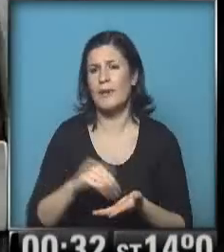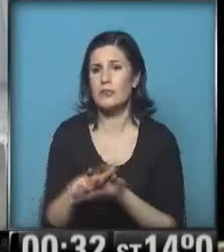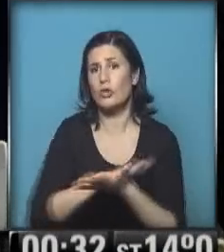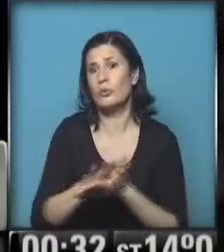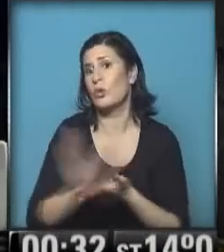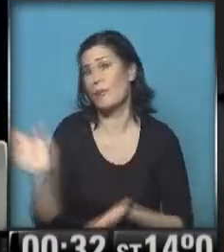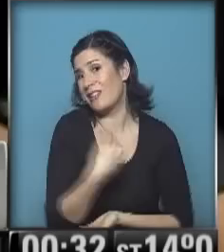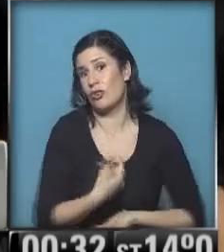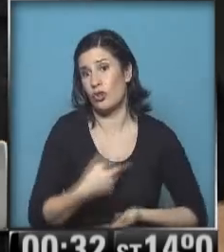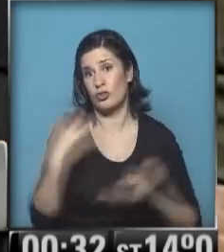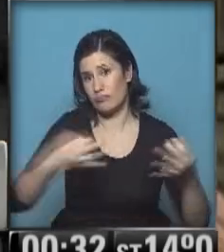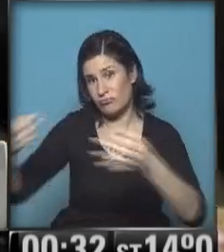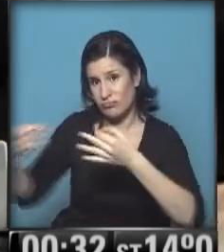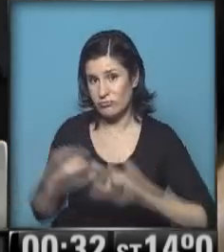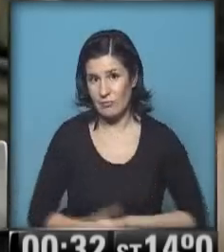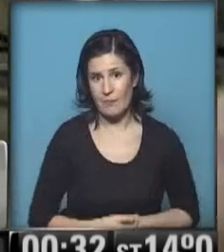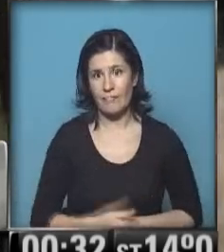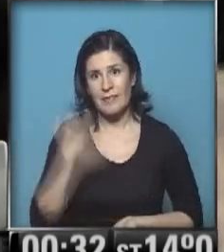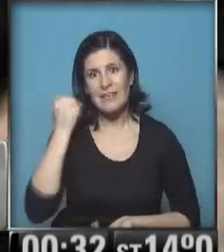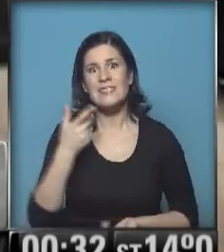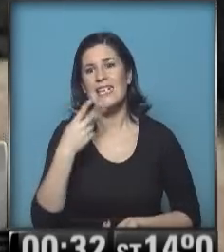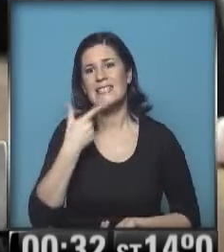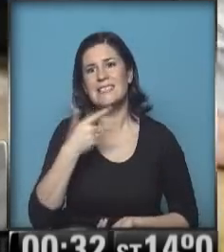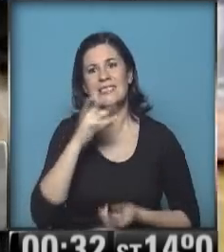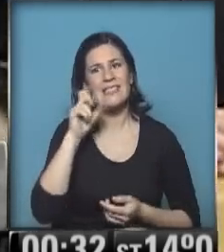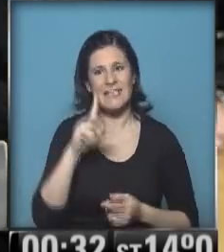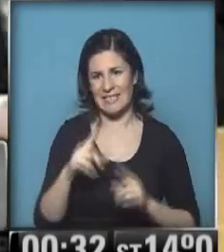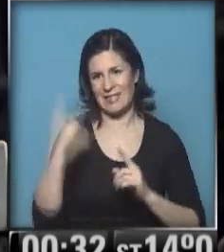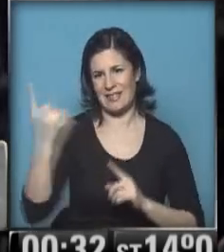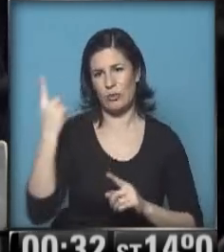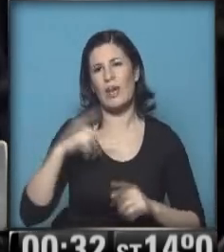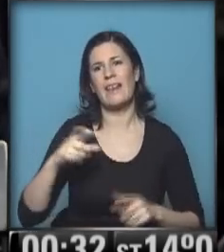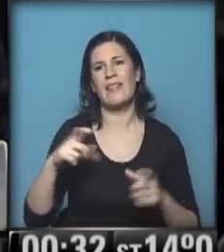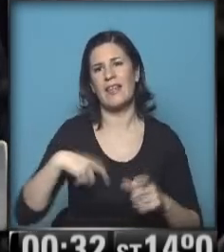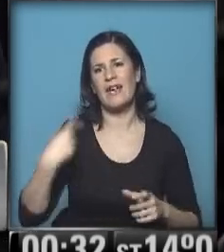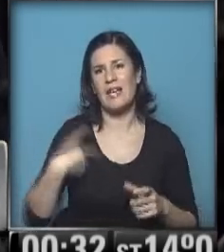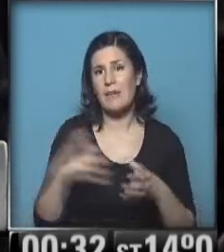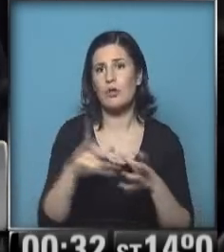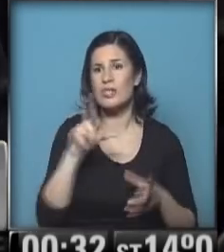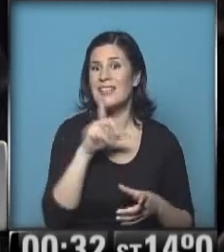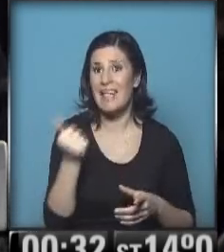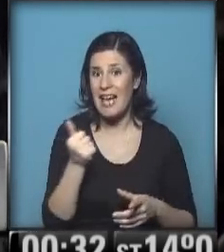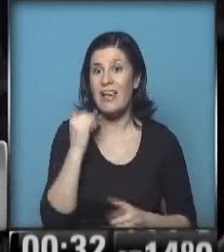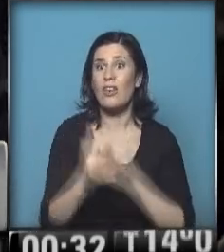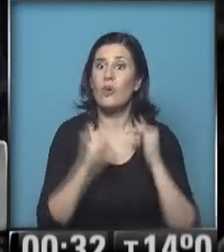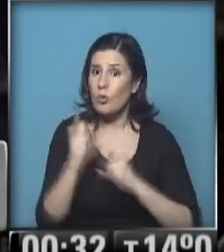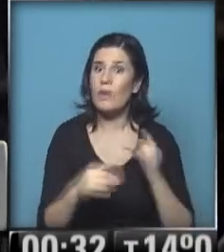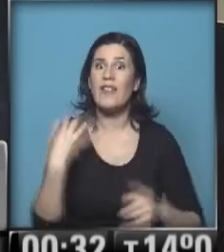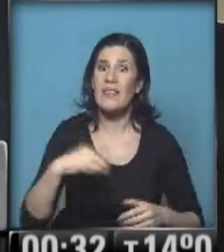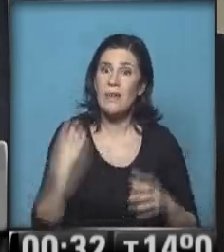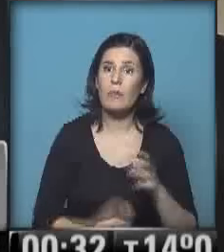todos. Hugo Yasky, titular de la CTA, destacó la incorporación al Consejo del Observatorio del